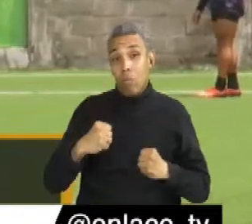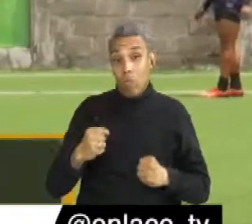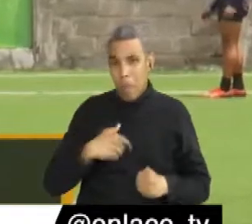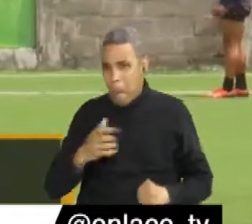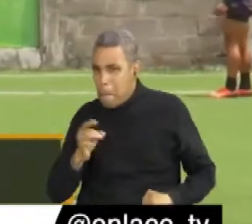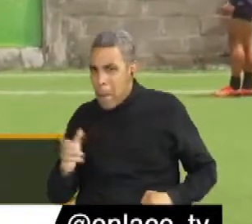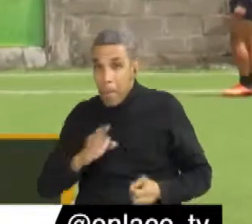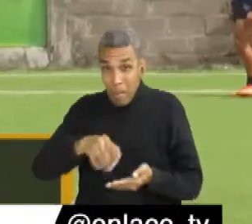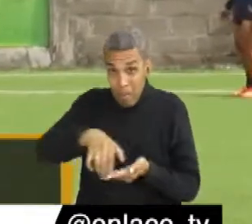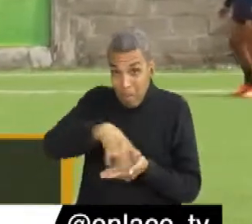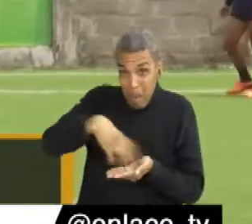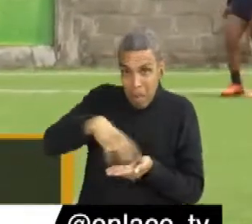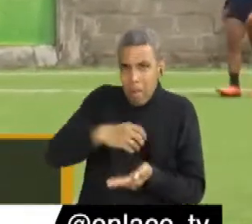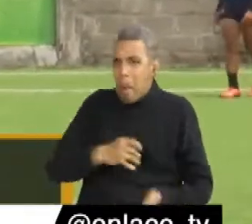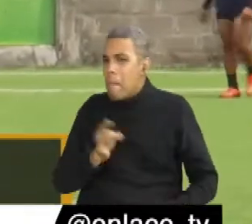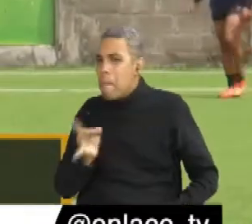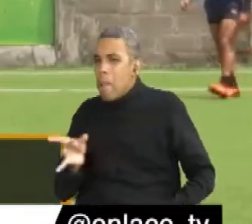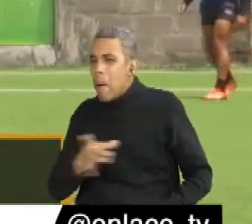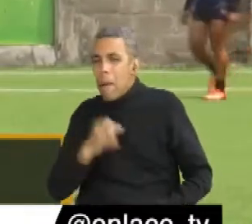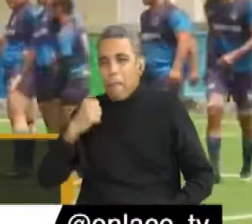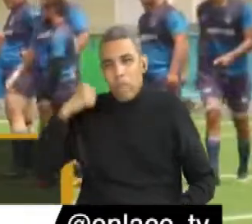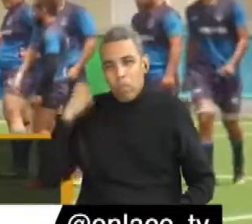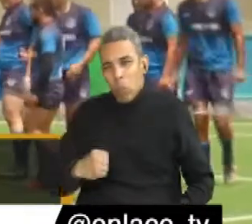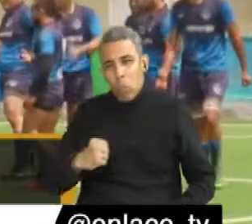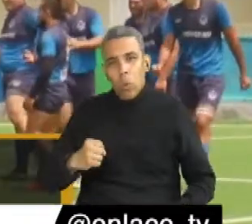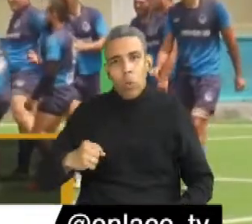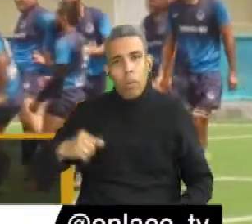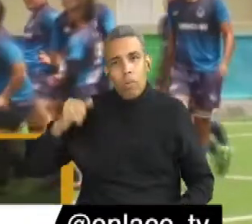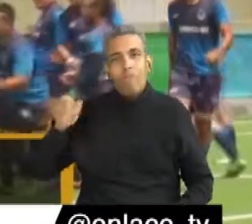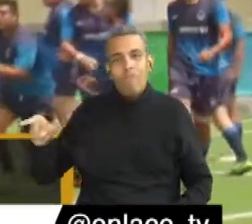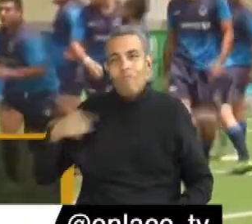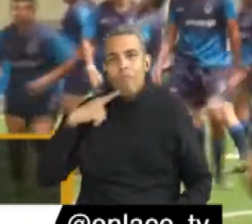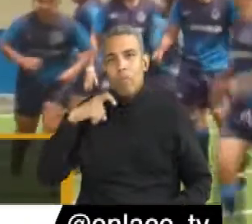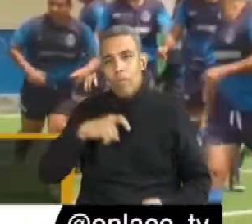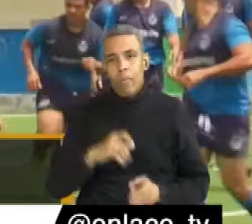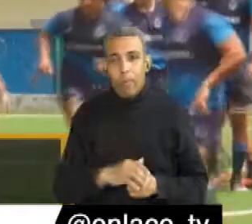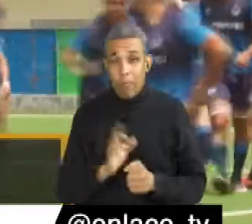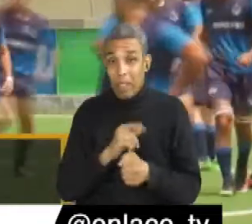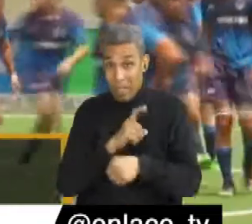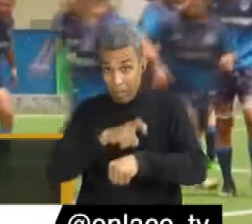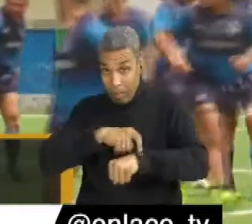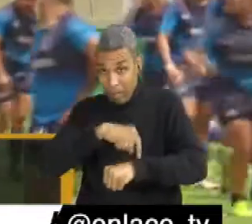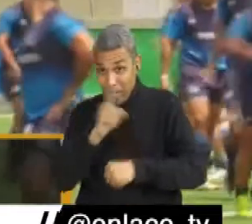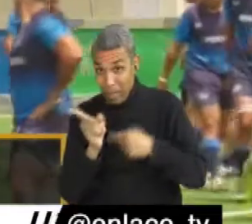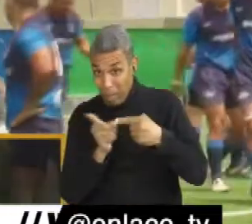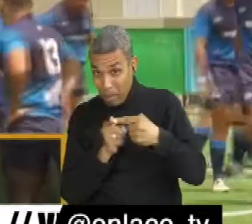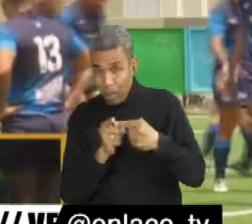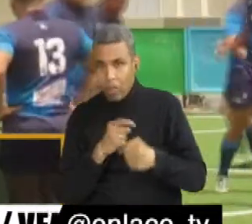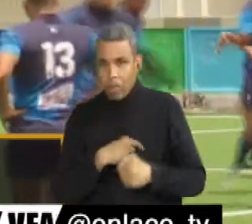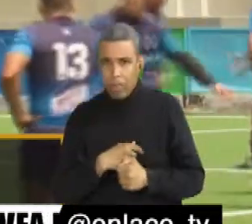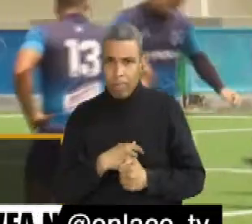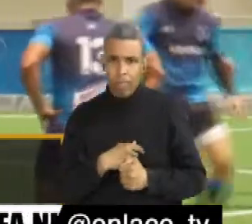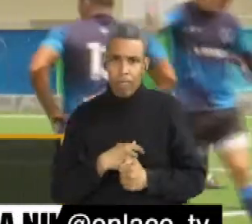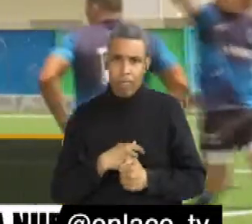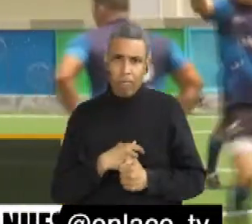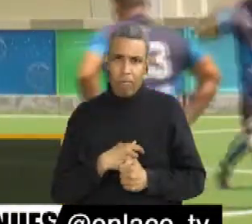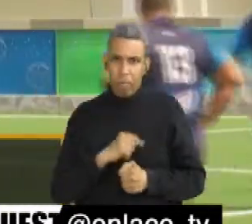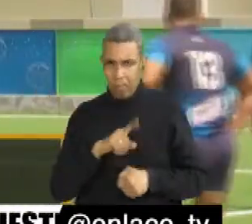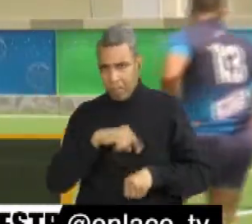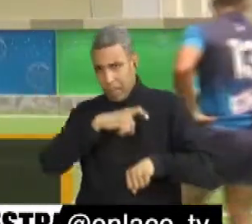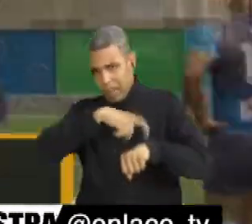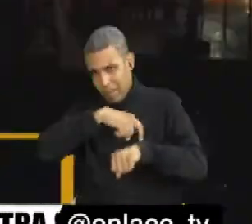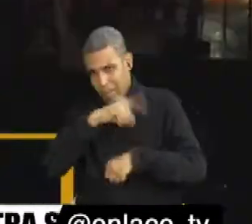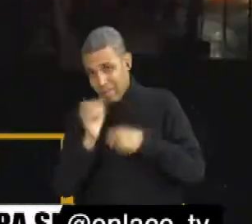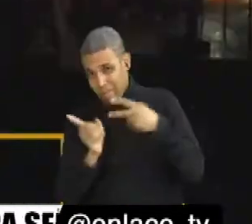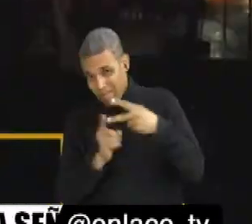Un primer tiempo demasiado reñido, el primer tiempo termina 5-5, un empate. Ya en el segundo tiempo, pues